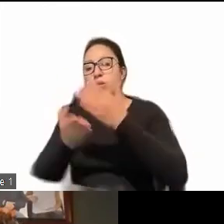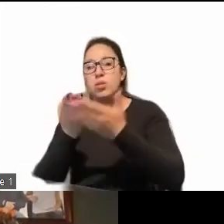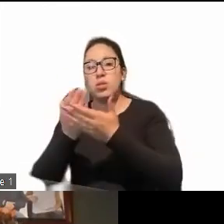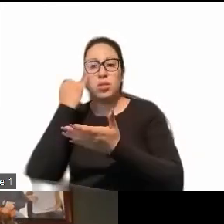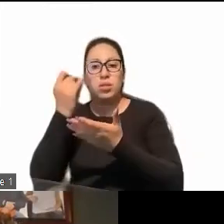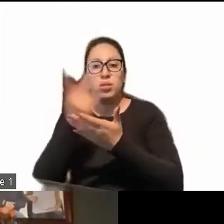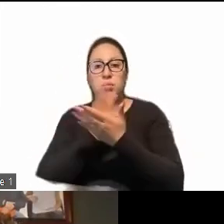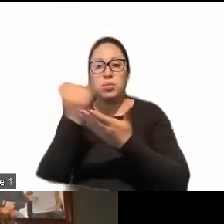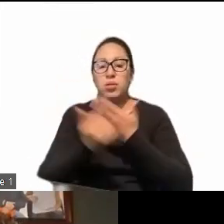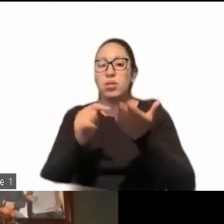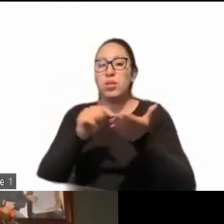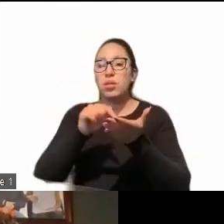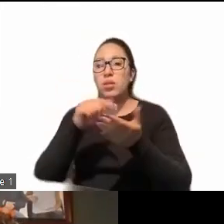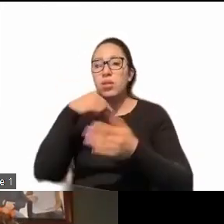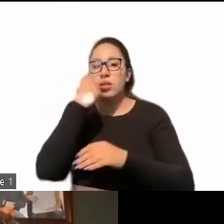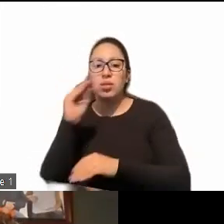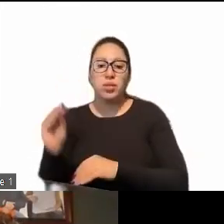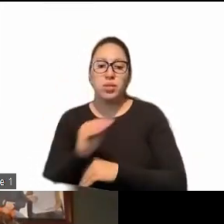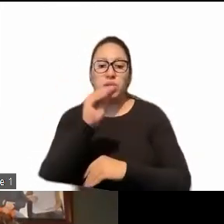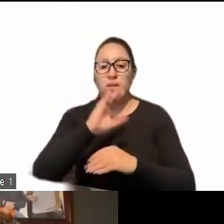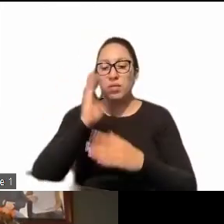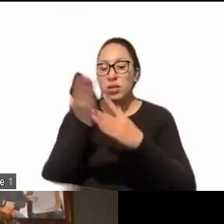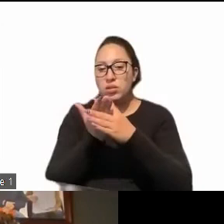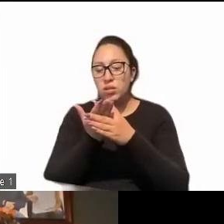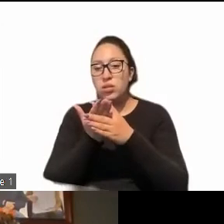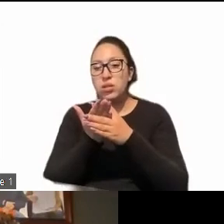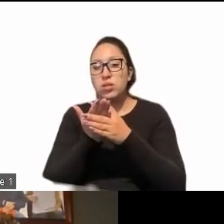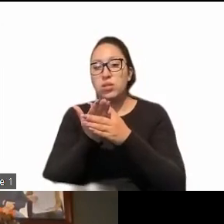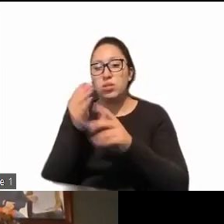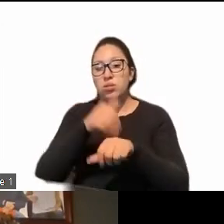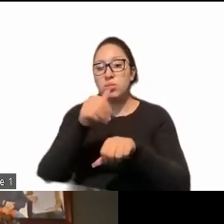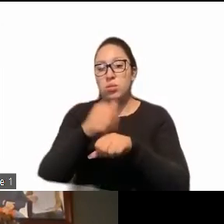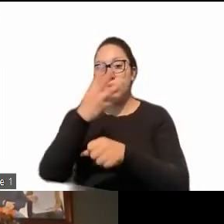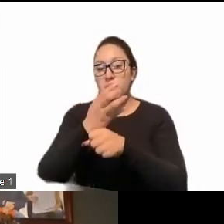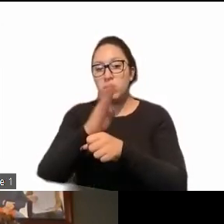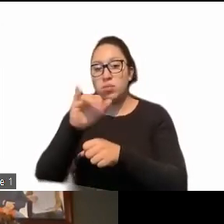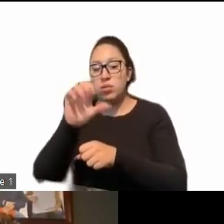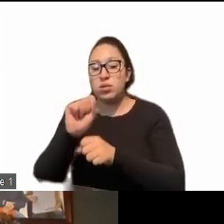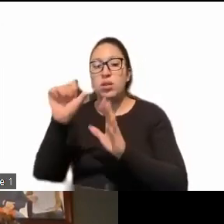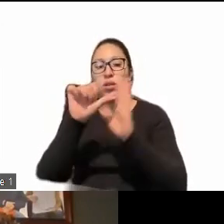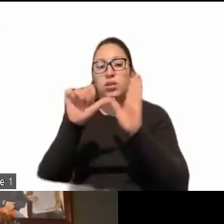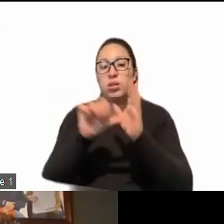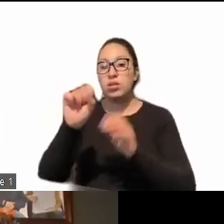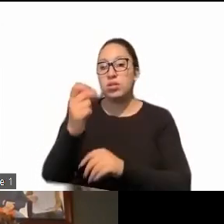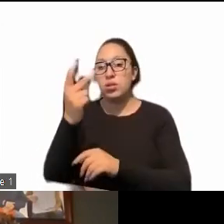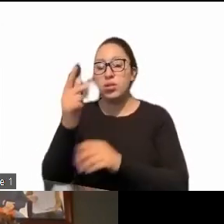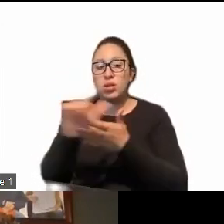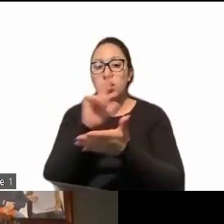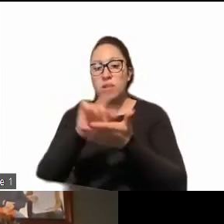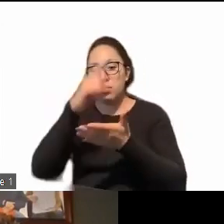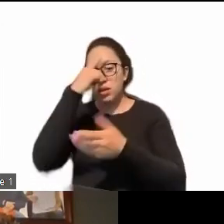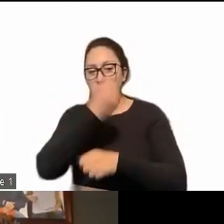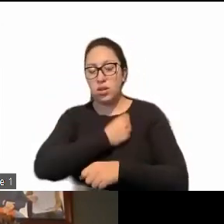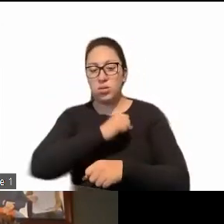decreto por el que se adiciona una fracción cuarta bis al artículo 68 de la Ley de Salud de la Ciudad